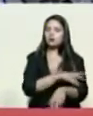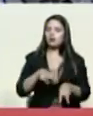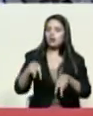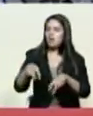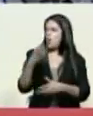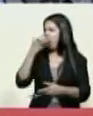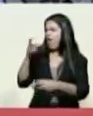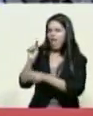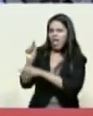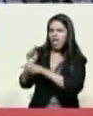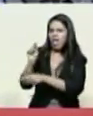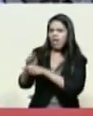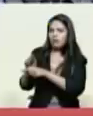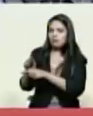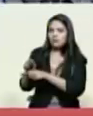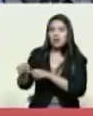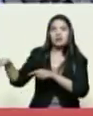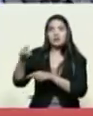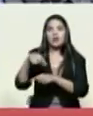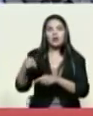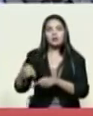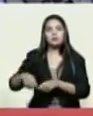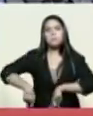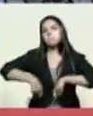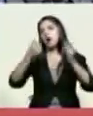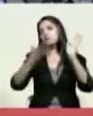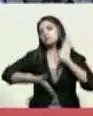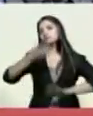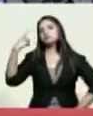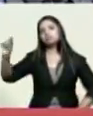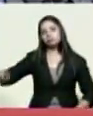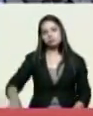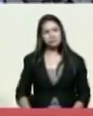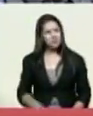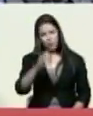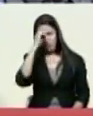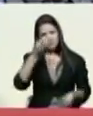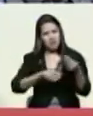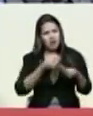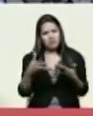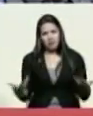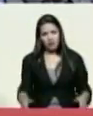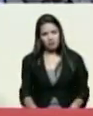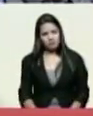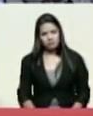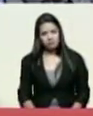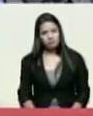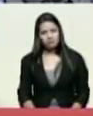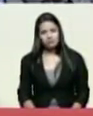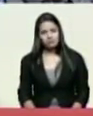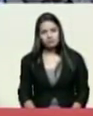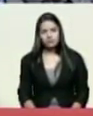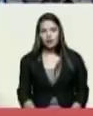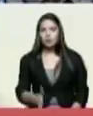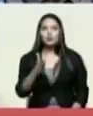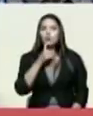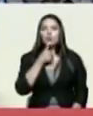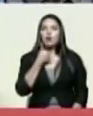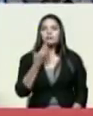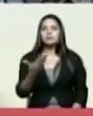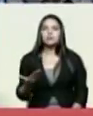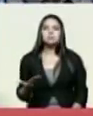pegaba 4 gritos cuando estaban hablando y tiraban los papeles para arriba. No hallaban qué hacer. No tenían